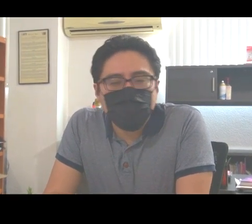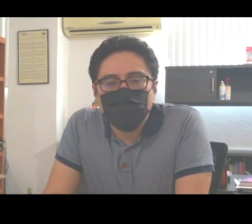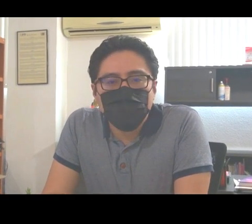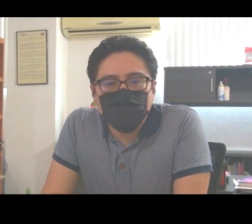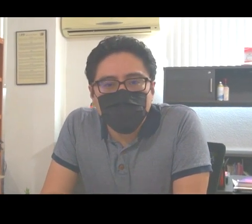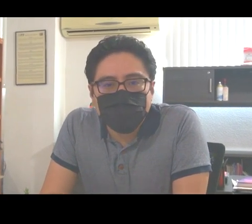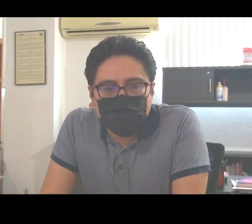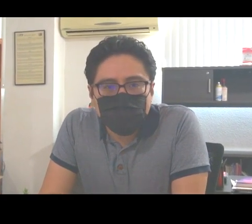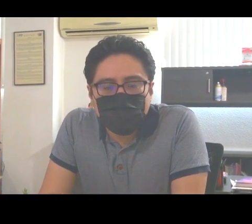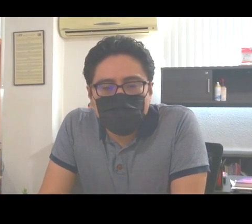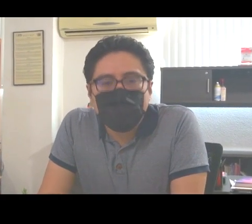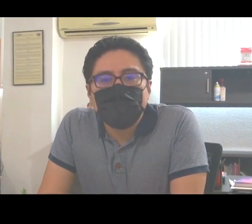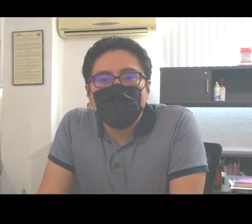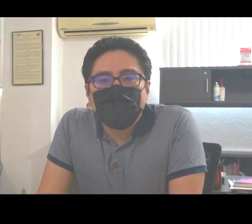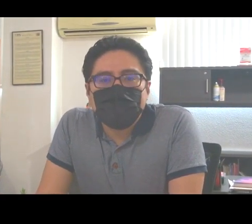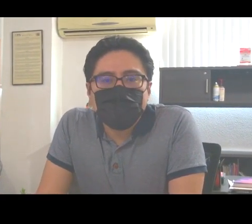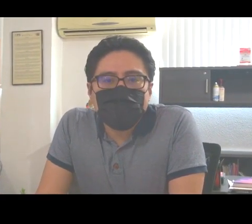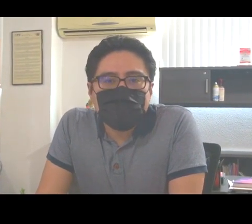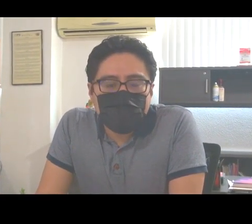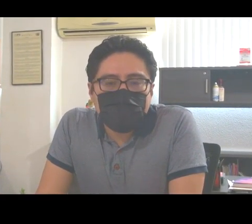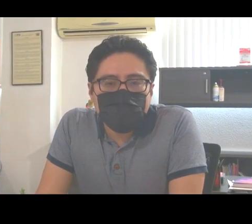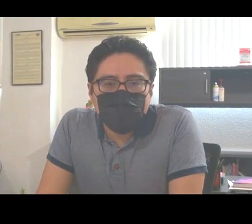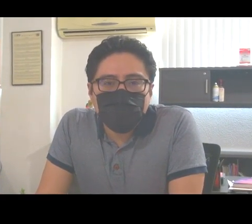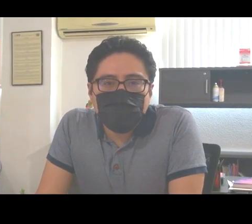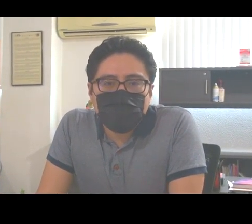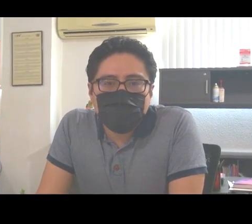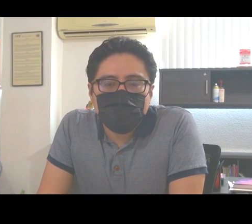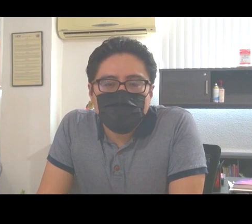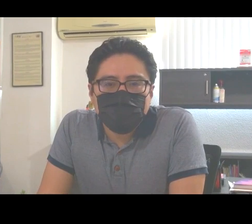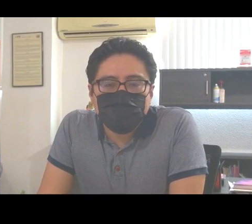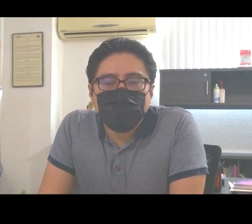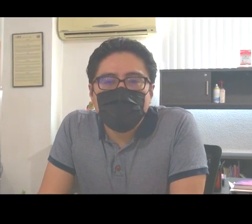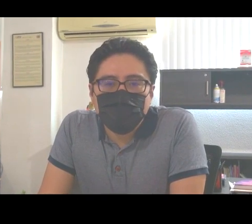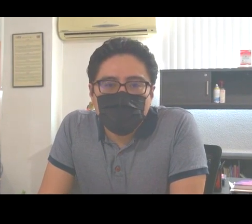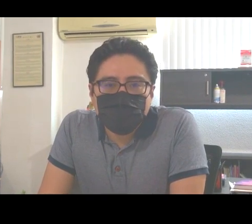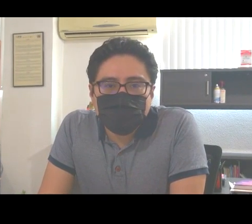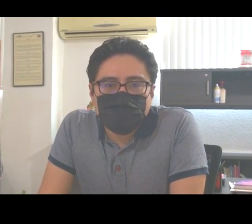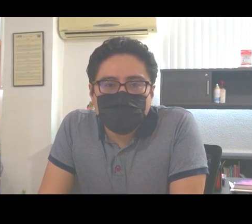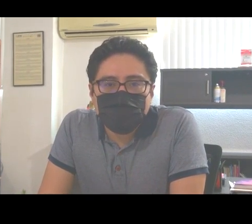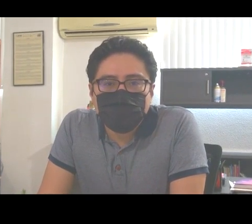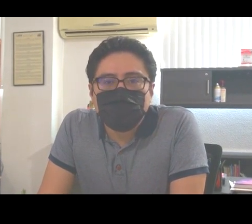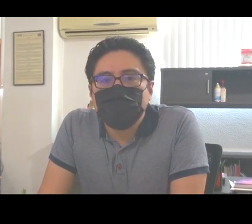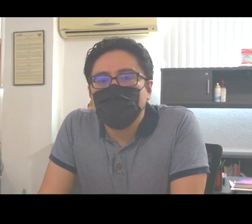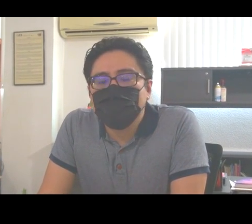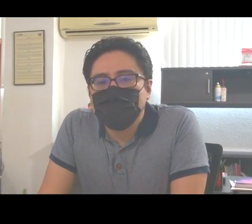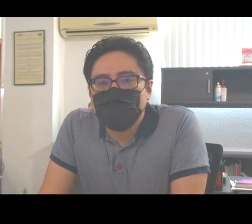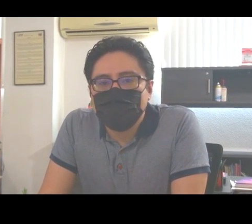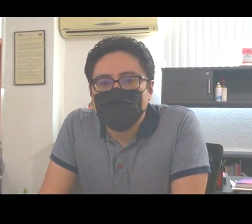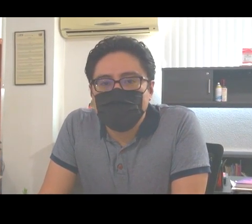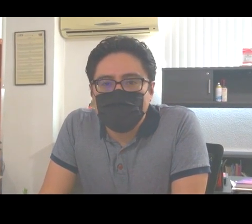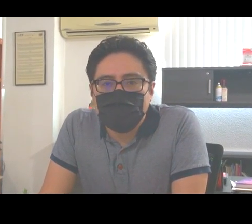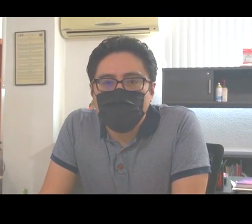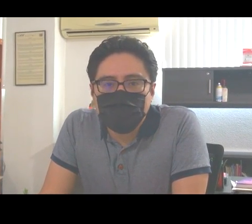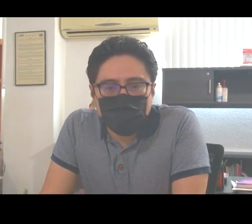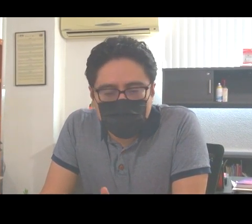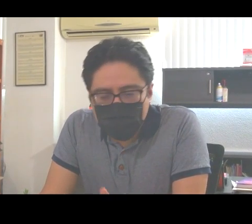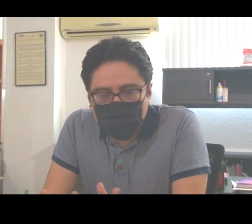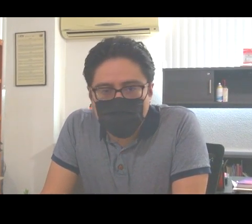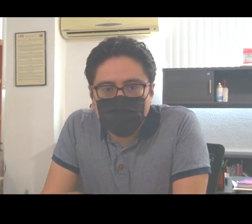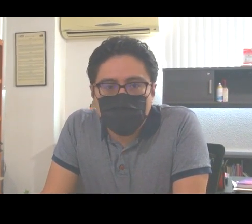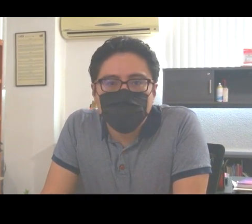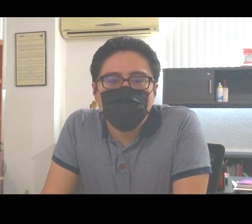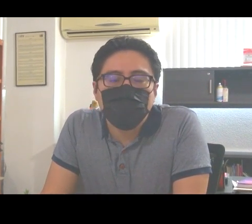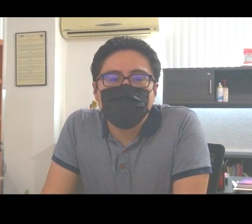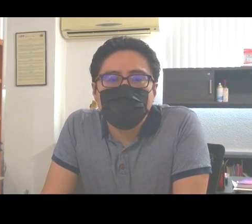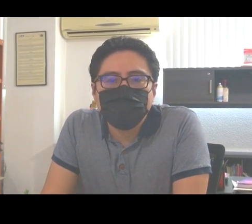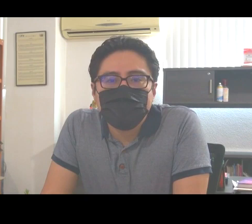más o menos los números suficientes para que el día de la elección ya se tengan todas las casillas, alrededor de 534 tenemos